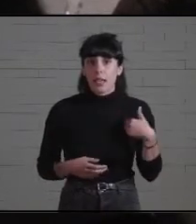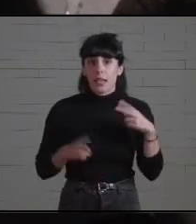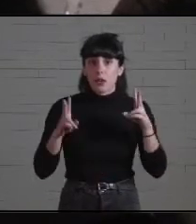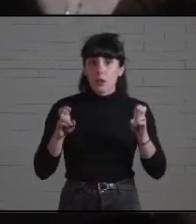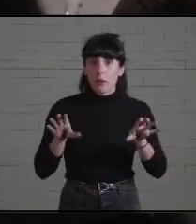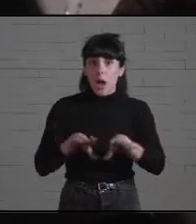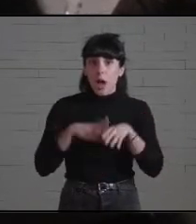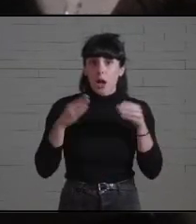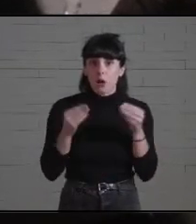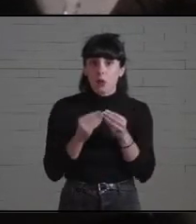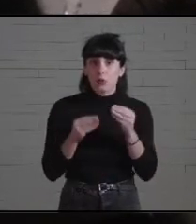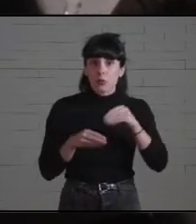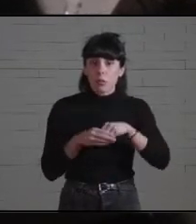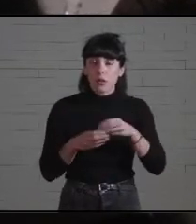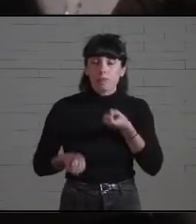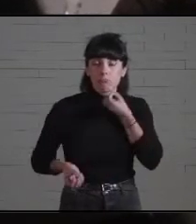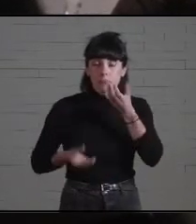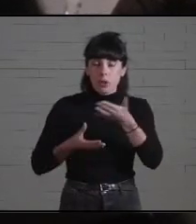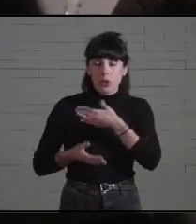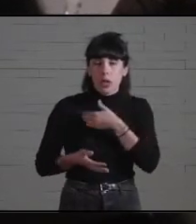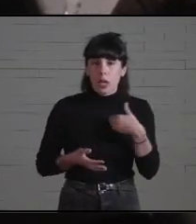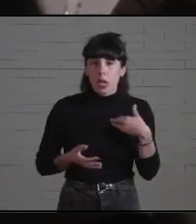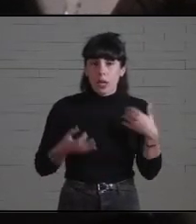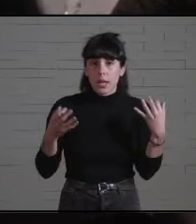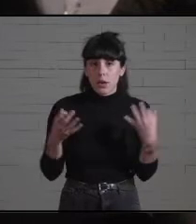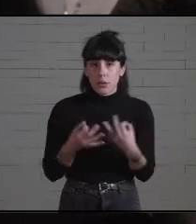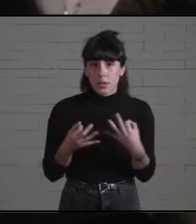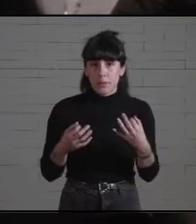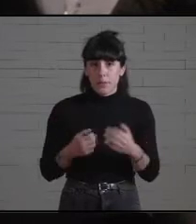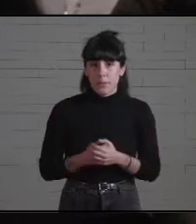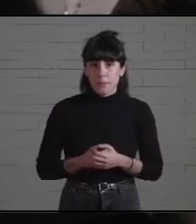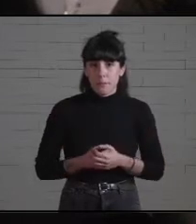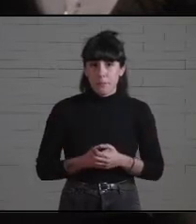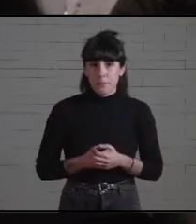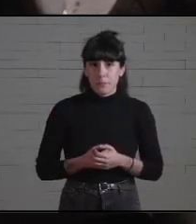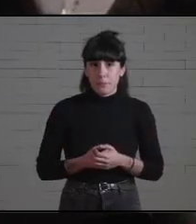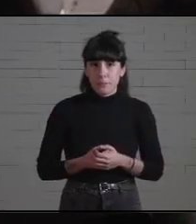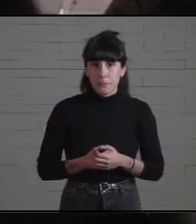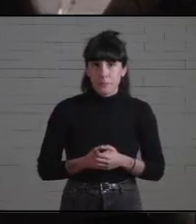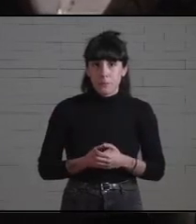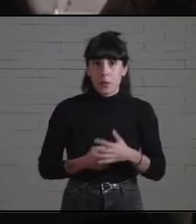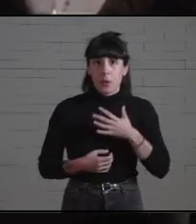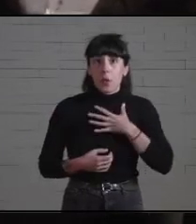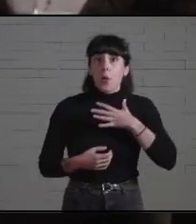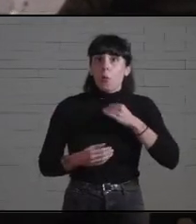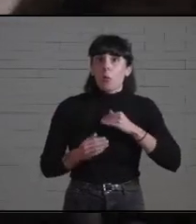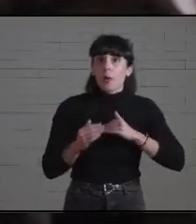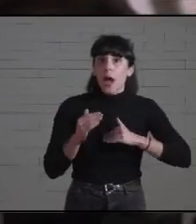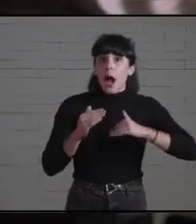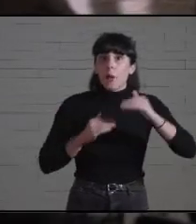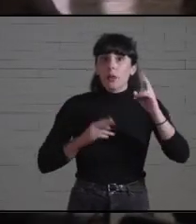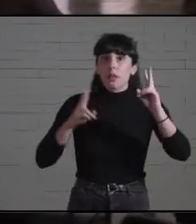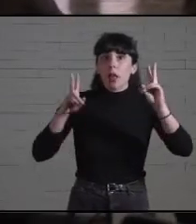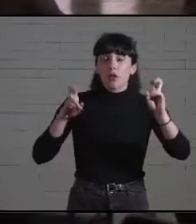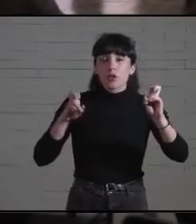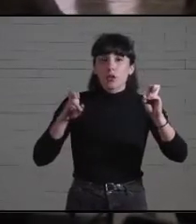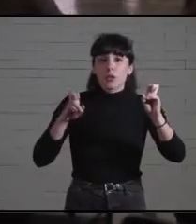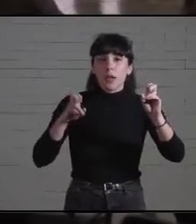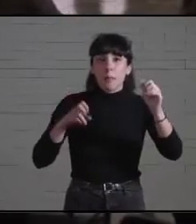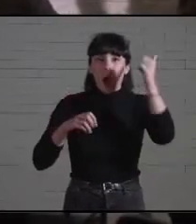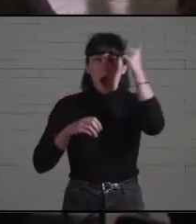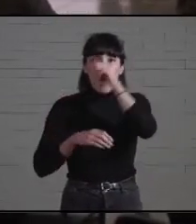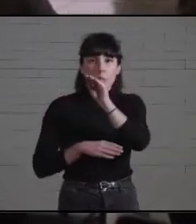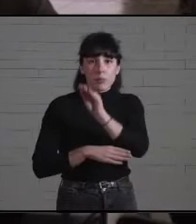conclusiones, que aunque ha aumentado el cuidado por parte de los hombres,